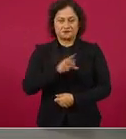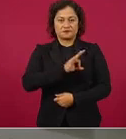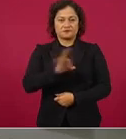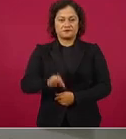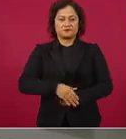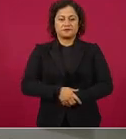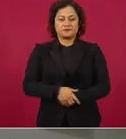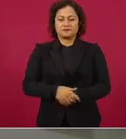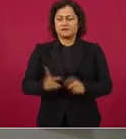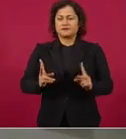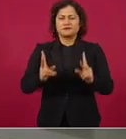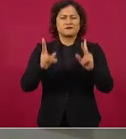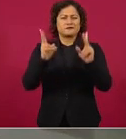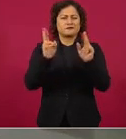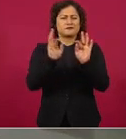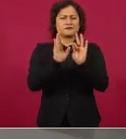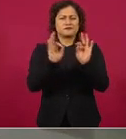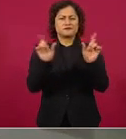Nada más un fragmento.